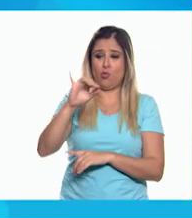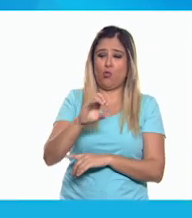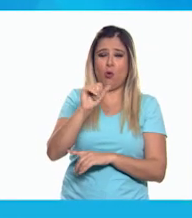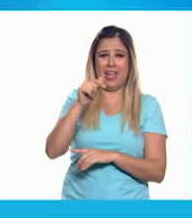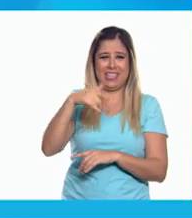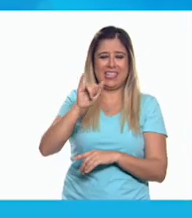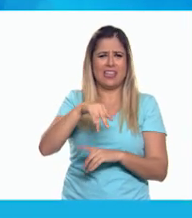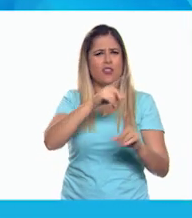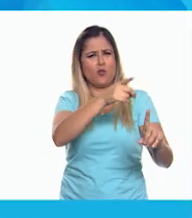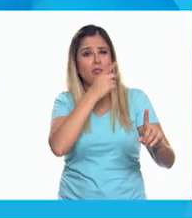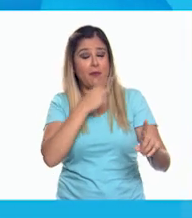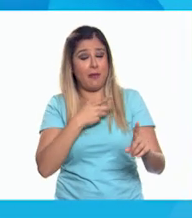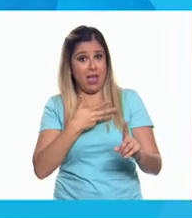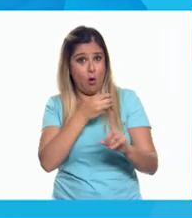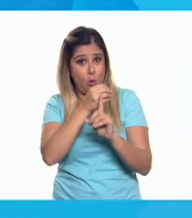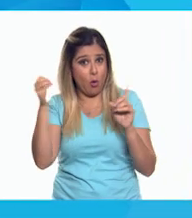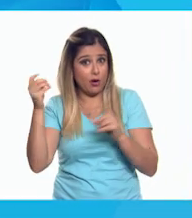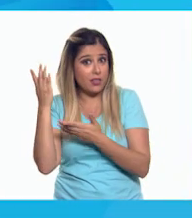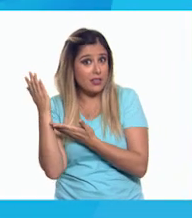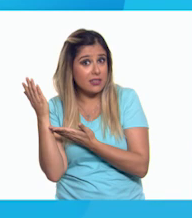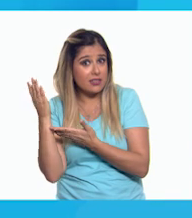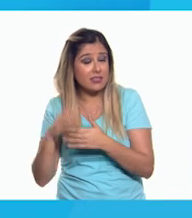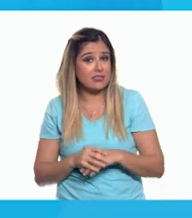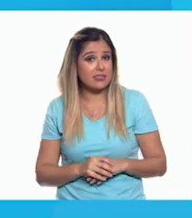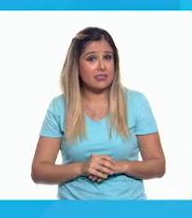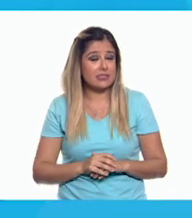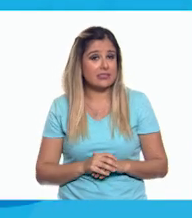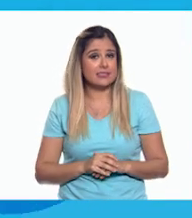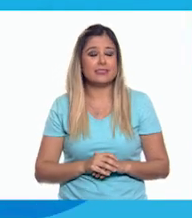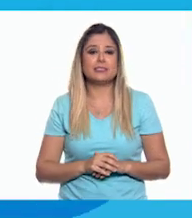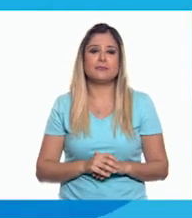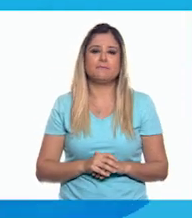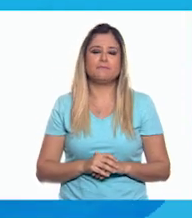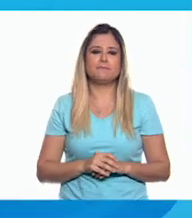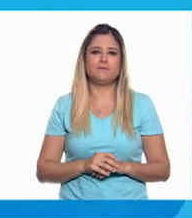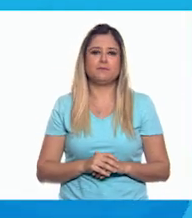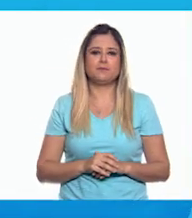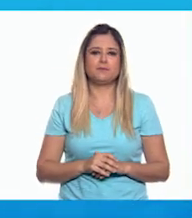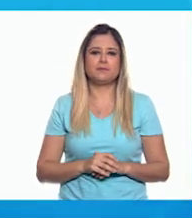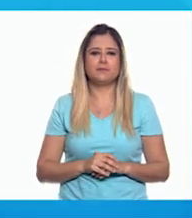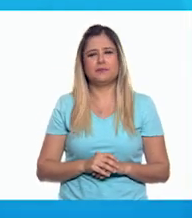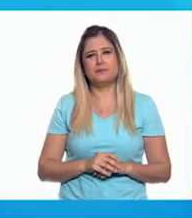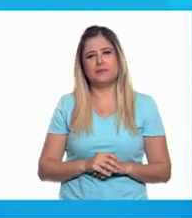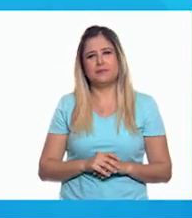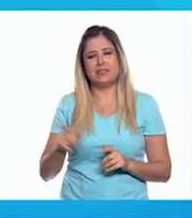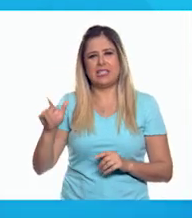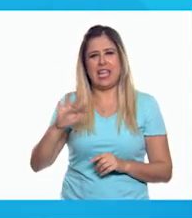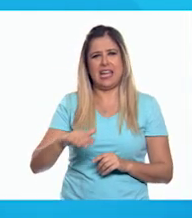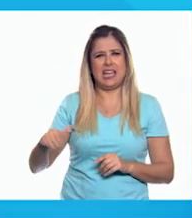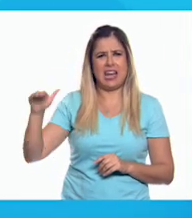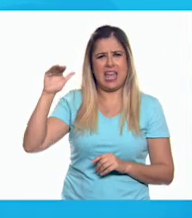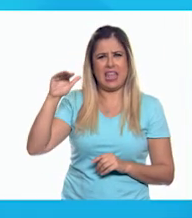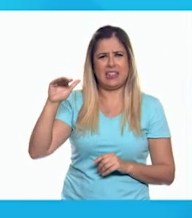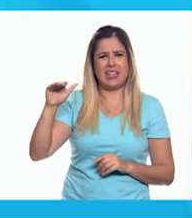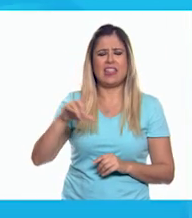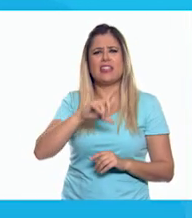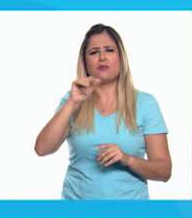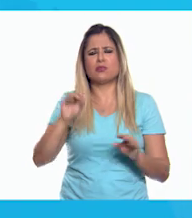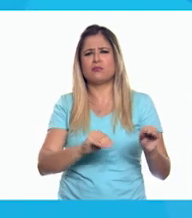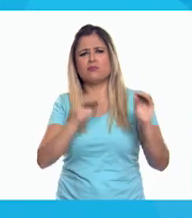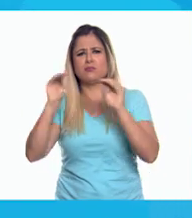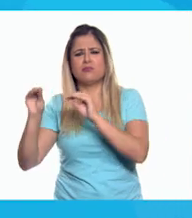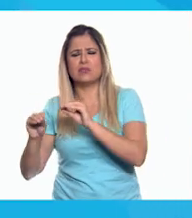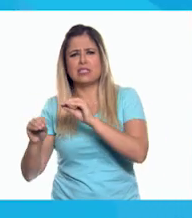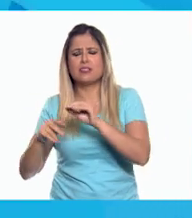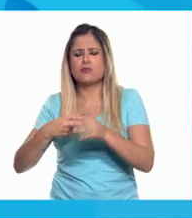ver, tú dime, Eric, ¿está en orden? Dice vamos ahora. A verlo. Dice está ahora. Está muy grande ahí. Y luego se salta y dice